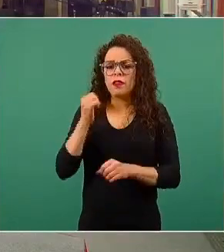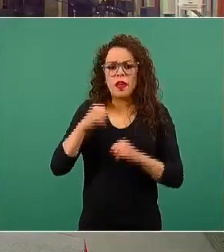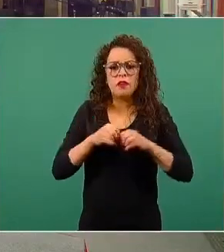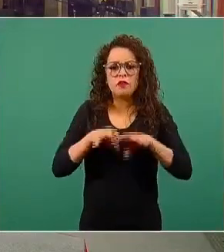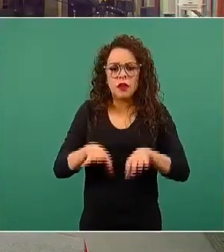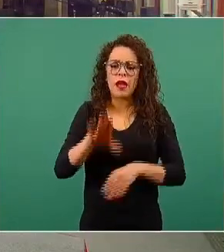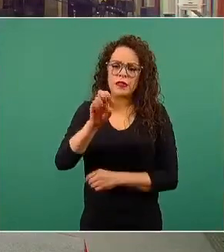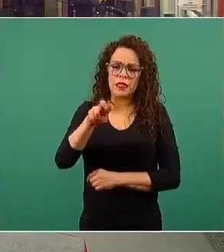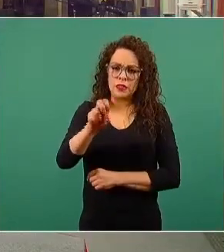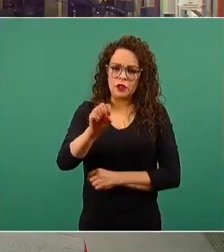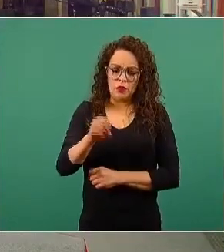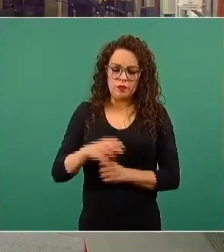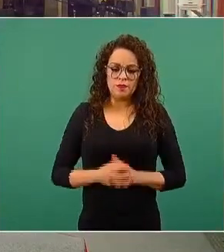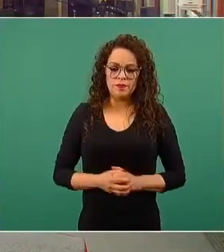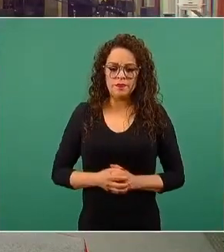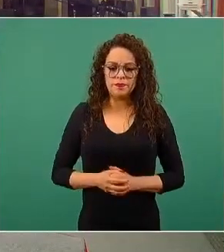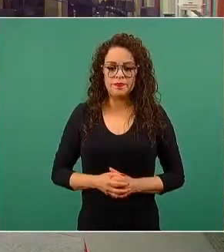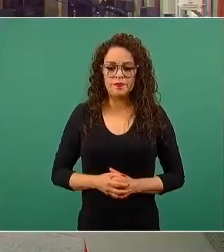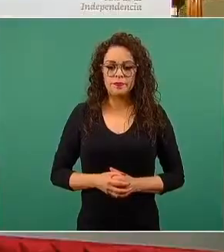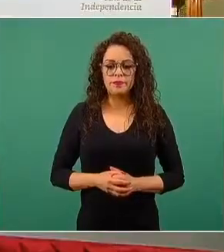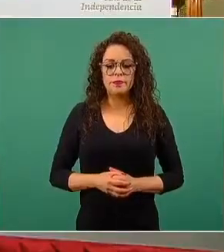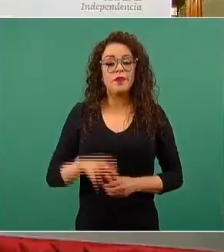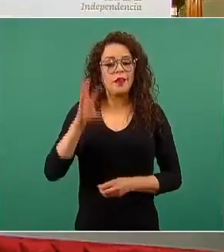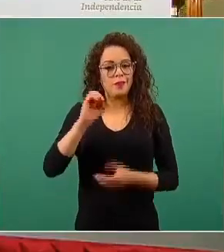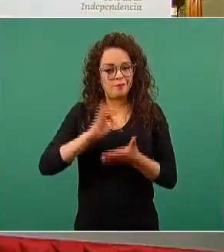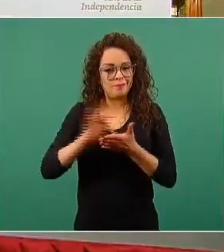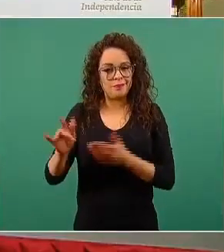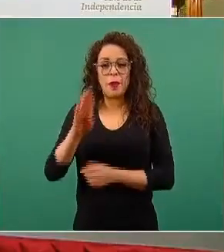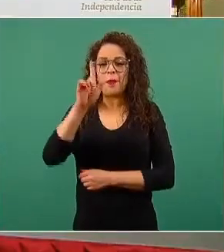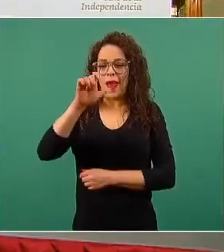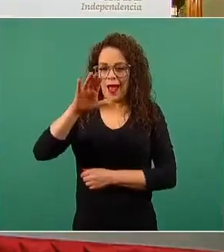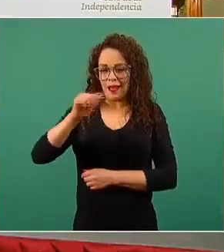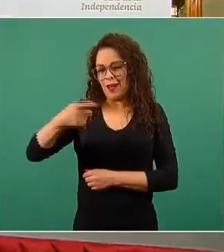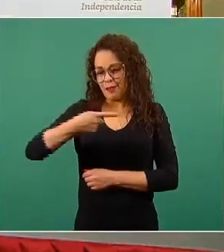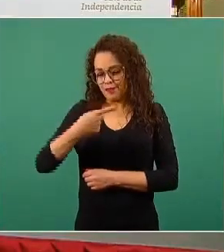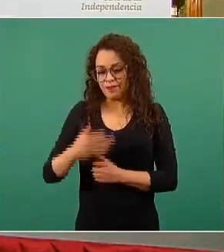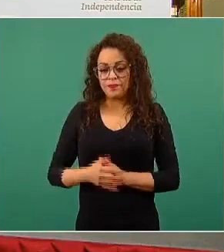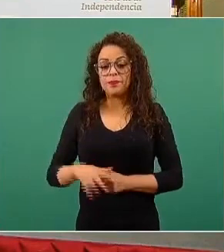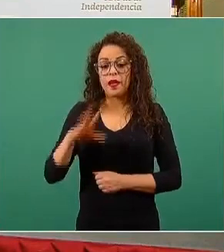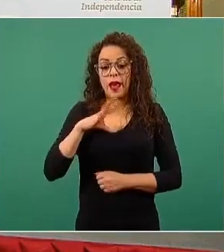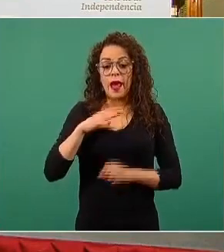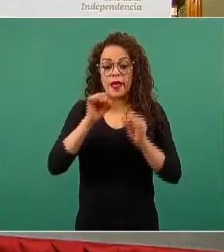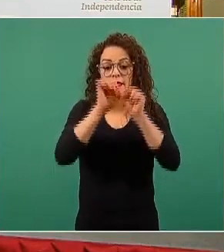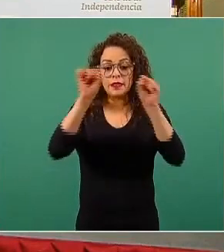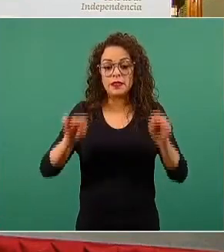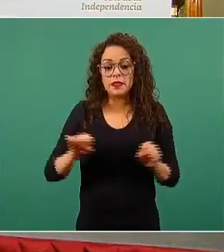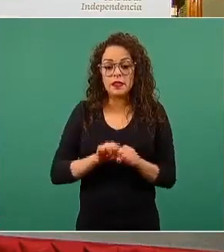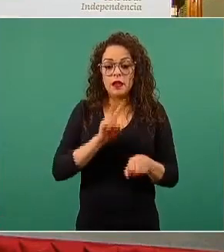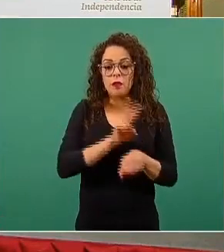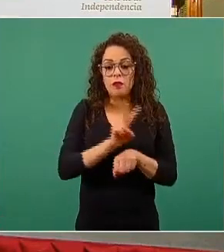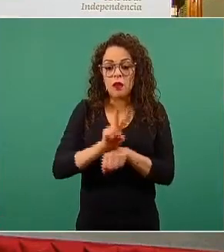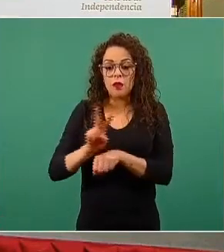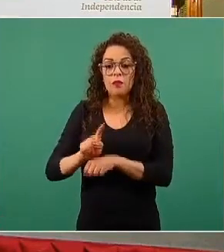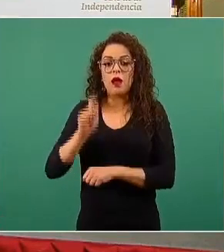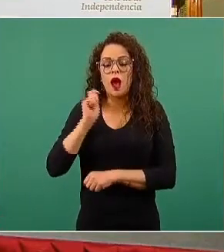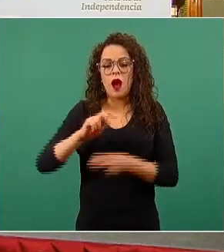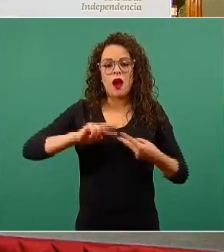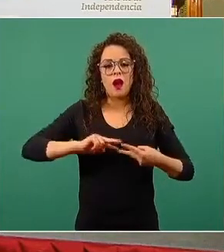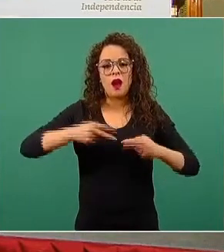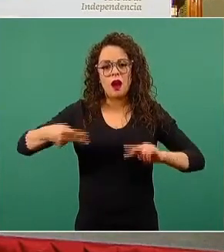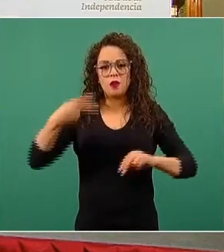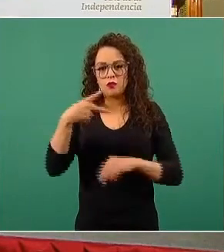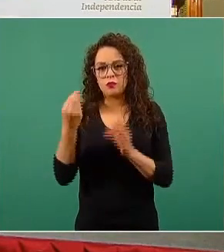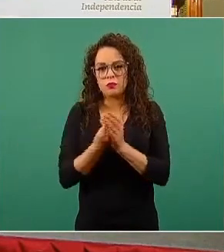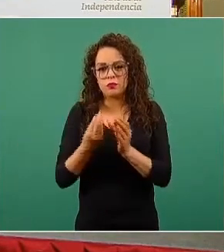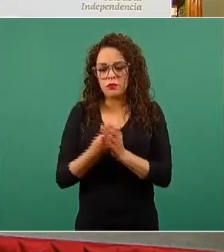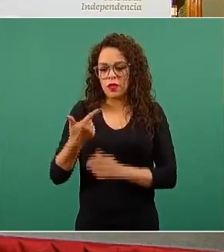Sí, subsecretario. Blanca, muchas gracias. Tenemos un sistema de vigilancia genómica que organizó la Secretaría